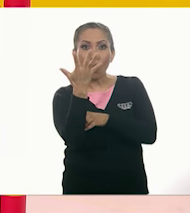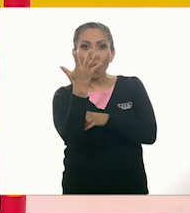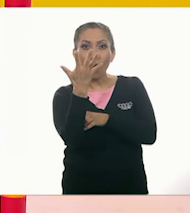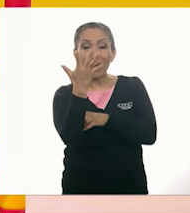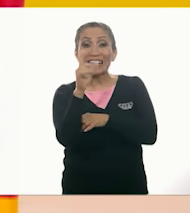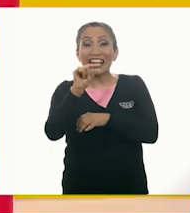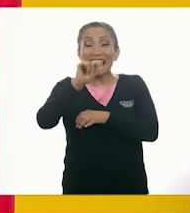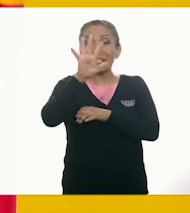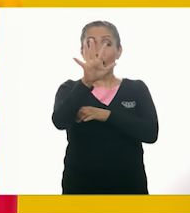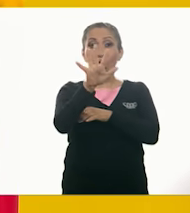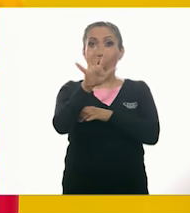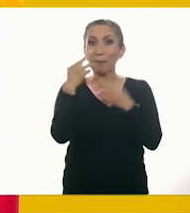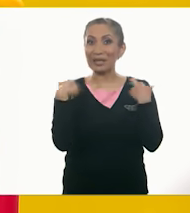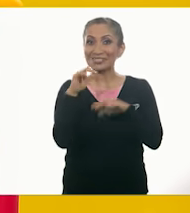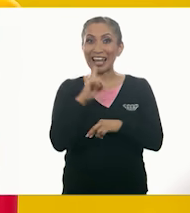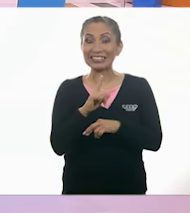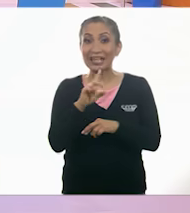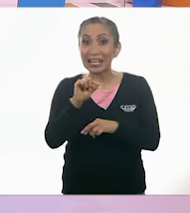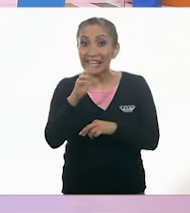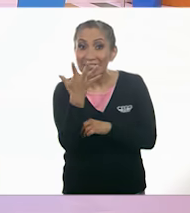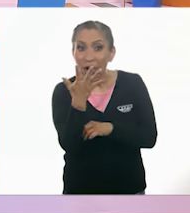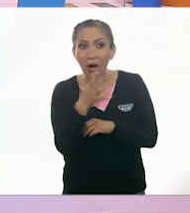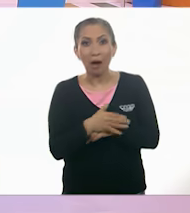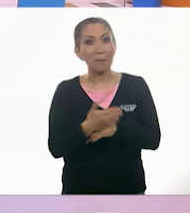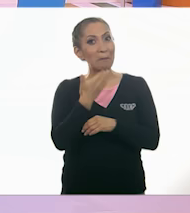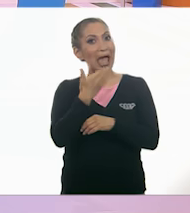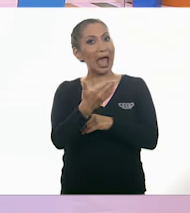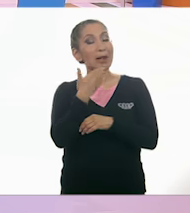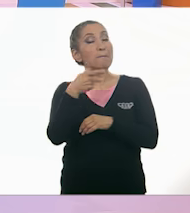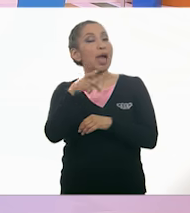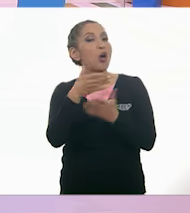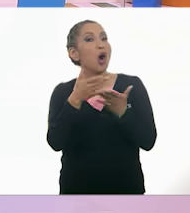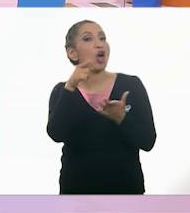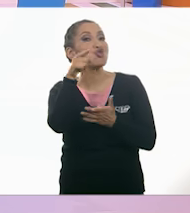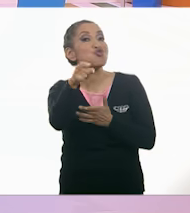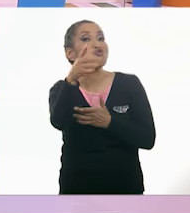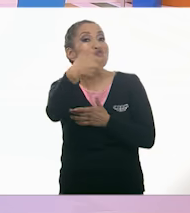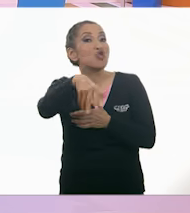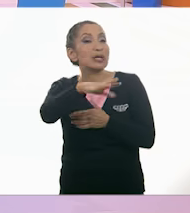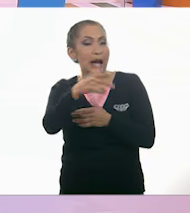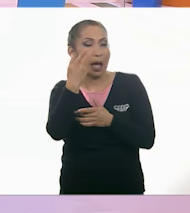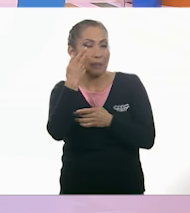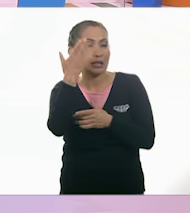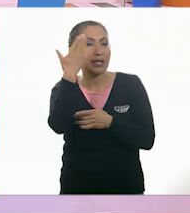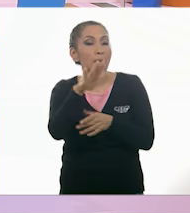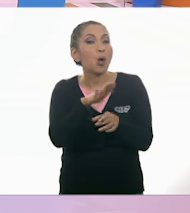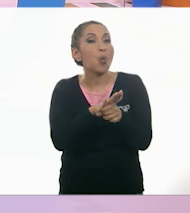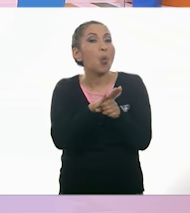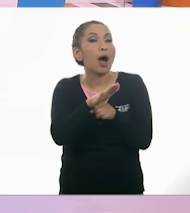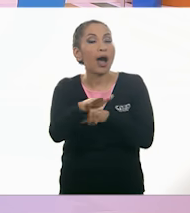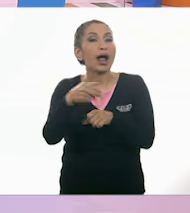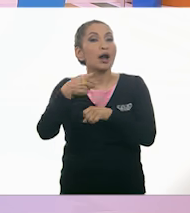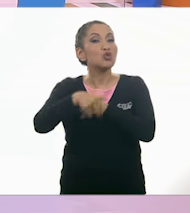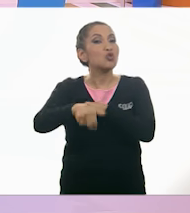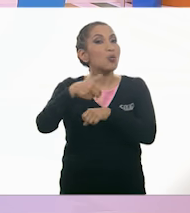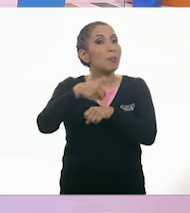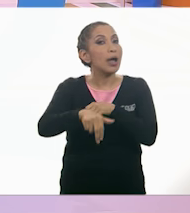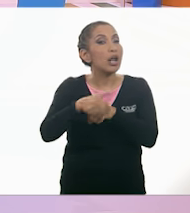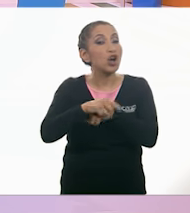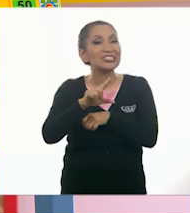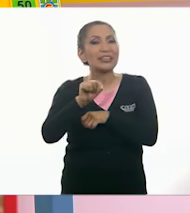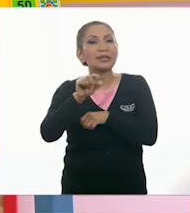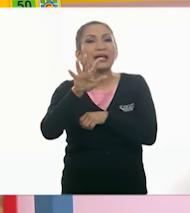75. ¡75, maestra! ¡75! Oh, muy bien, pero ahora tú lo vas a buscar. Voy a ver si sabes qué número es